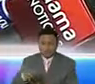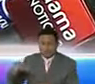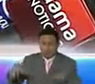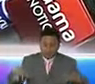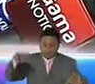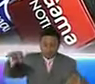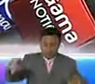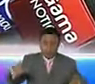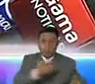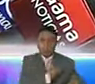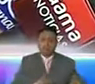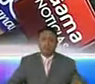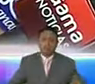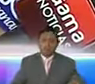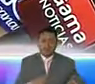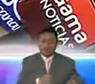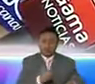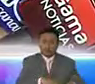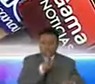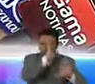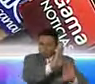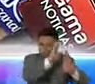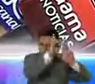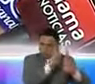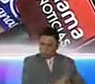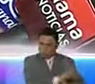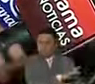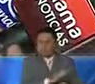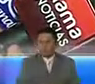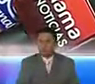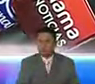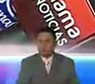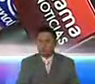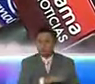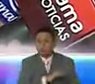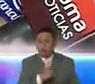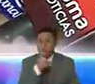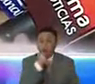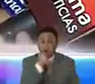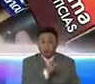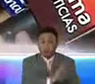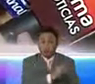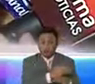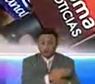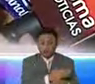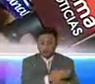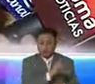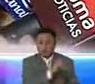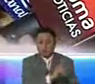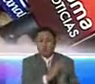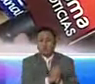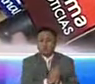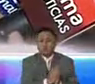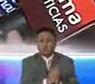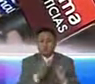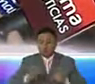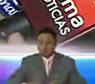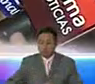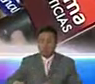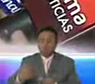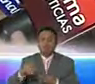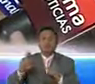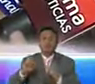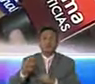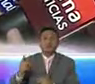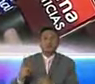obviamente el presidente de la República, con todo el respeto, sin hacer intromisión en las funciones del Estado, pedirá que se aplique el principio de